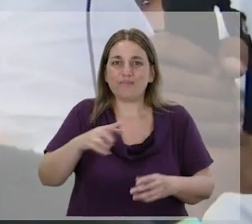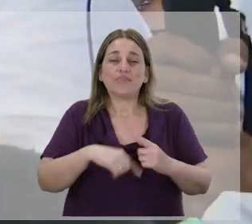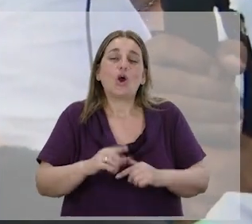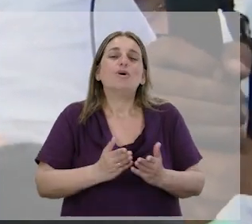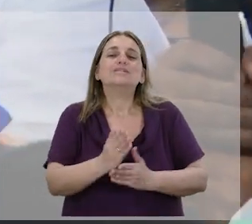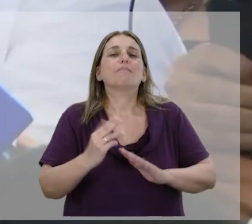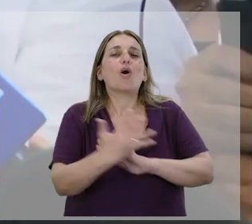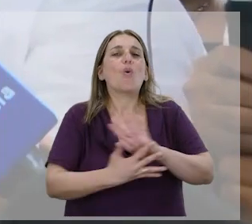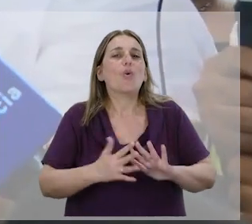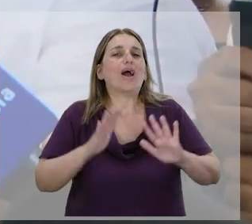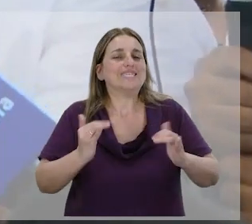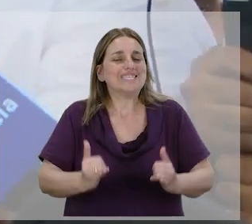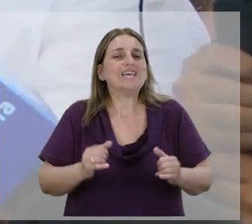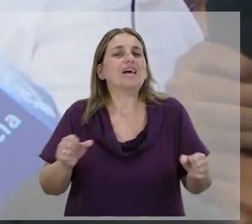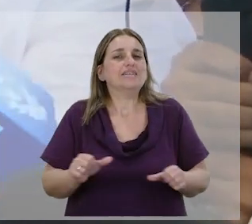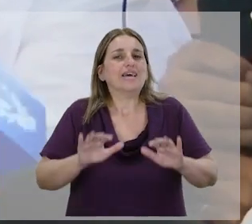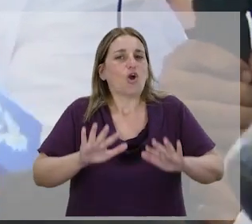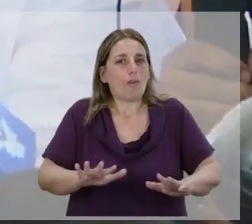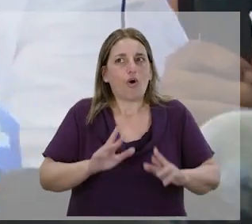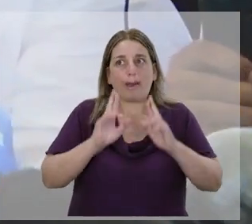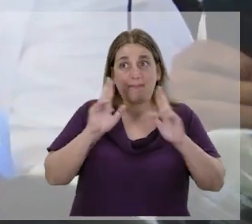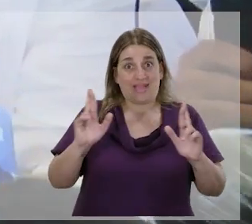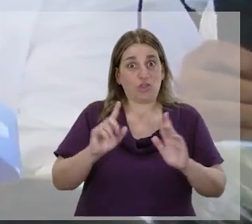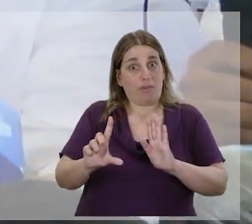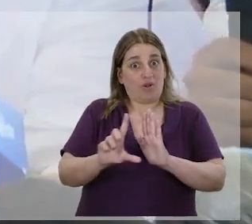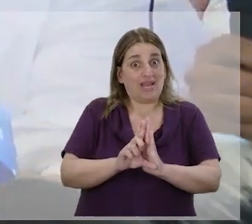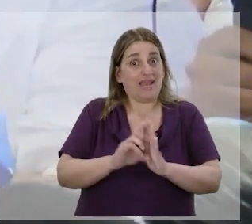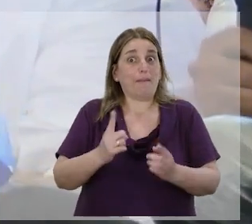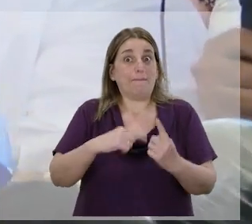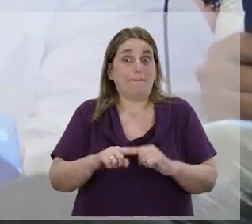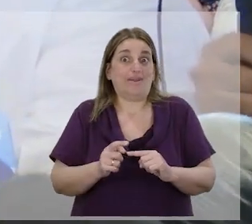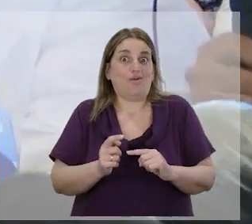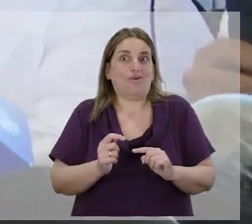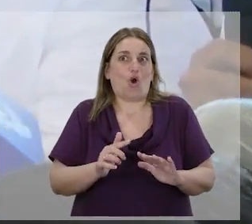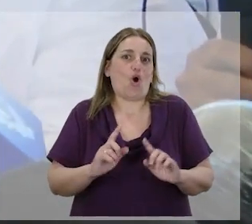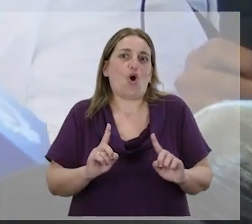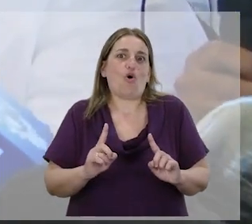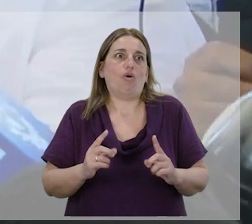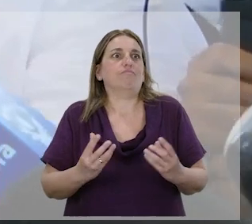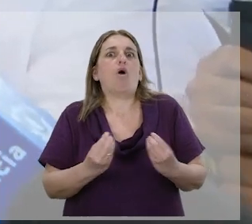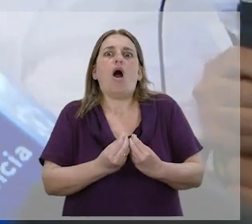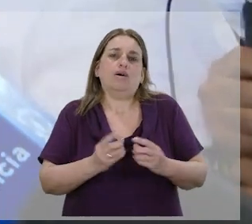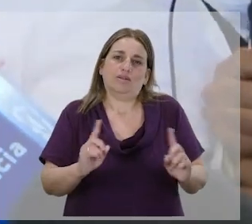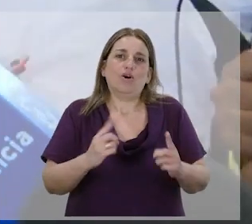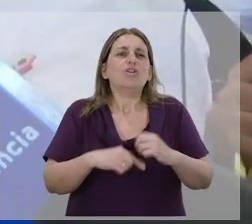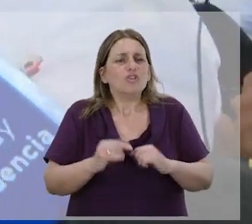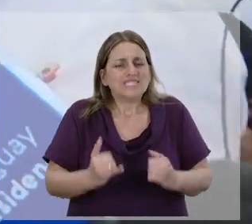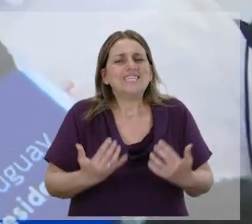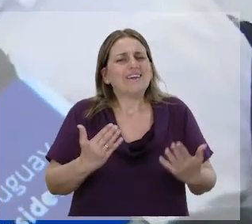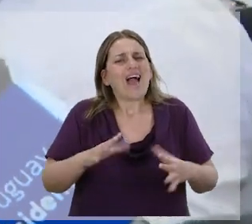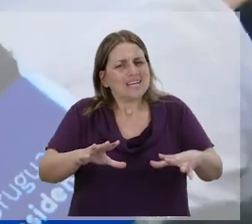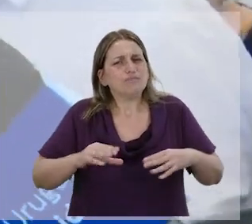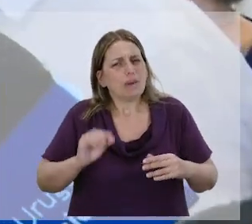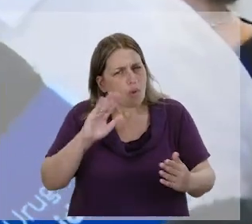hacer nosotros? Como siempre hace el Uruguay, jugar sobre la raya, dentro de la ley, pero sobre la raya. Entonces no estamos